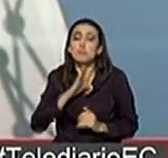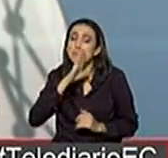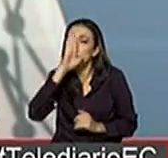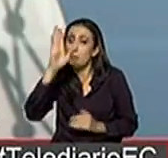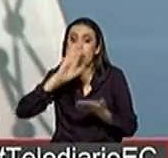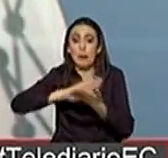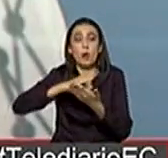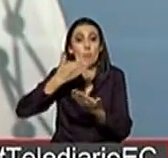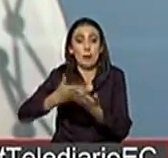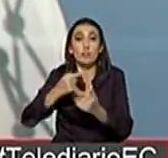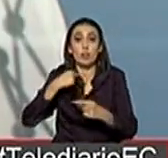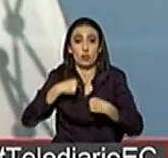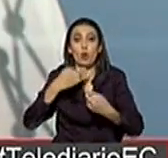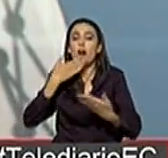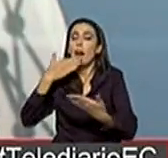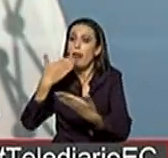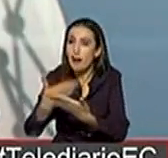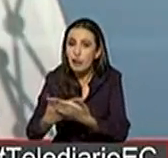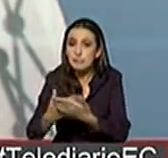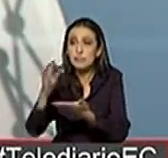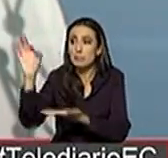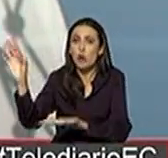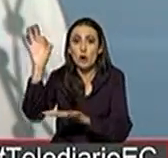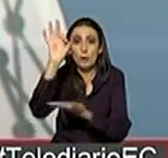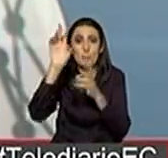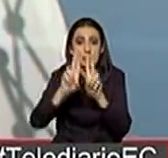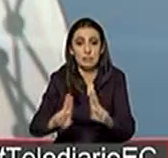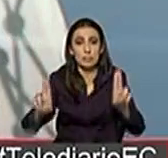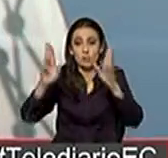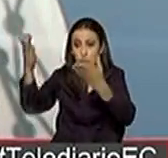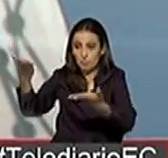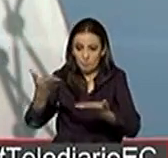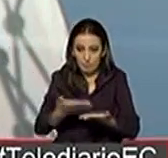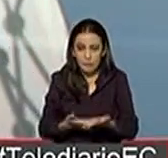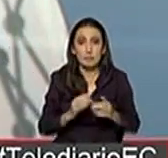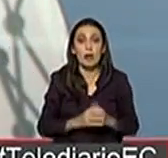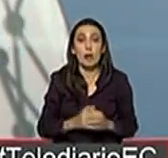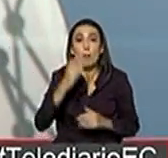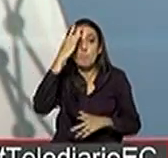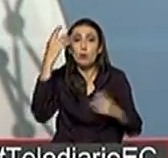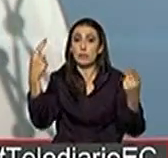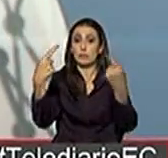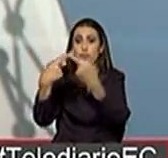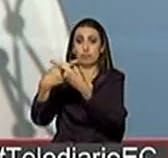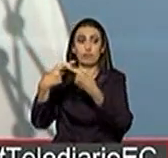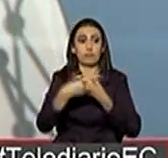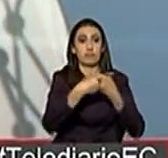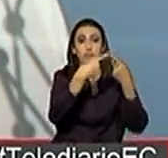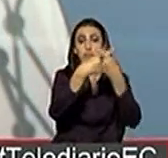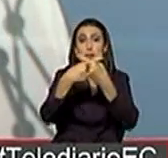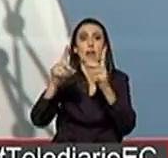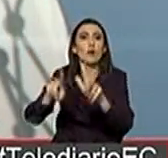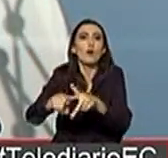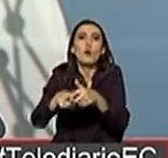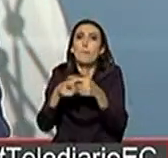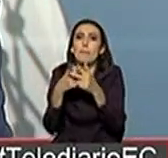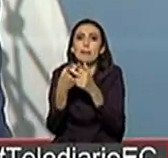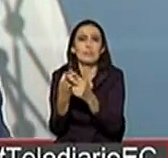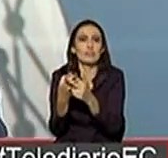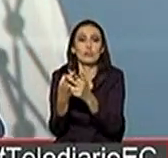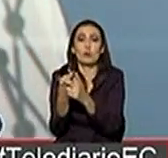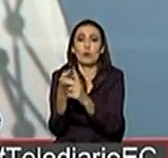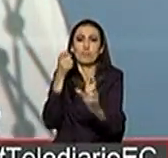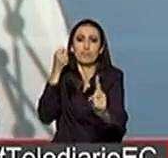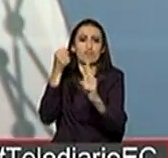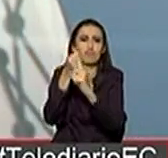notablemente agradecido por aquello porque este conflicto lamentablemente comenzó a escalar el nivel de violencia